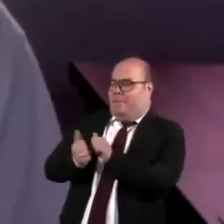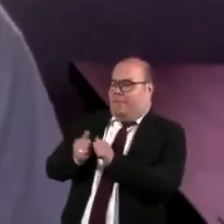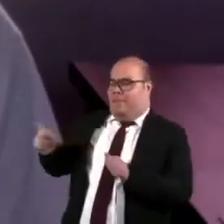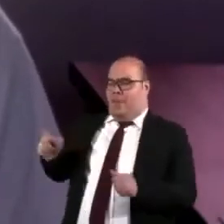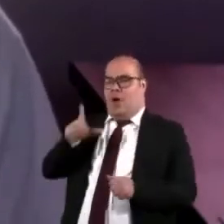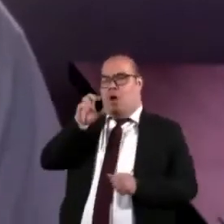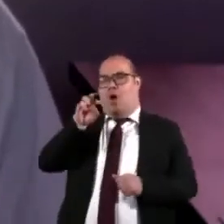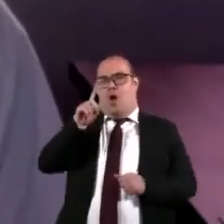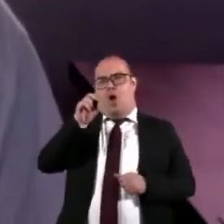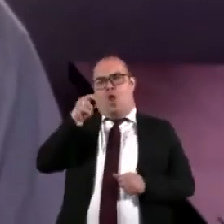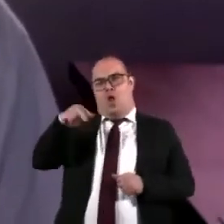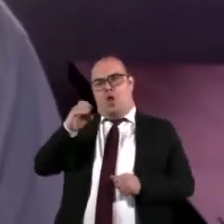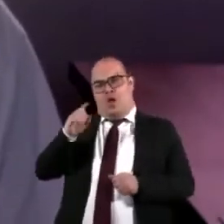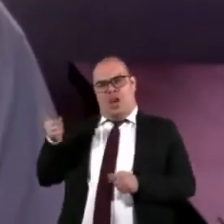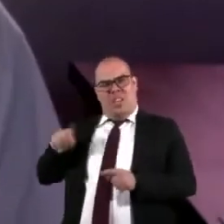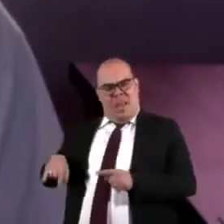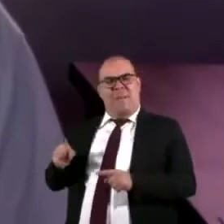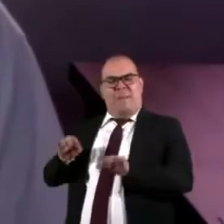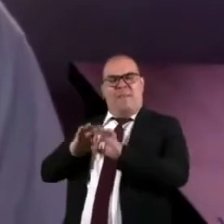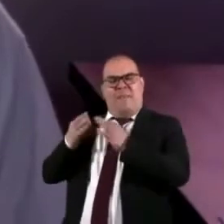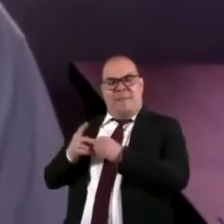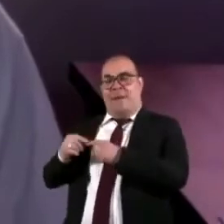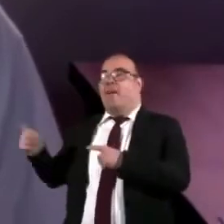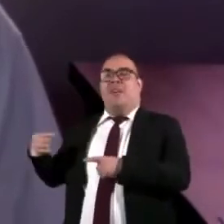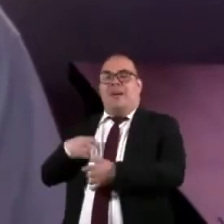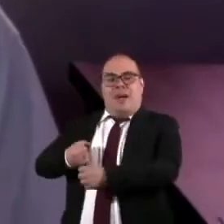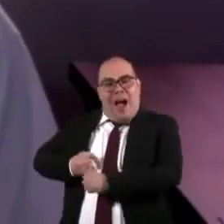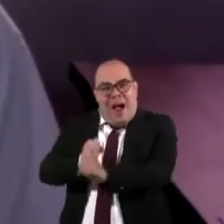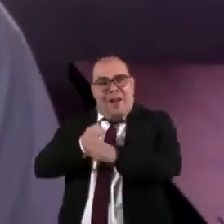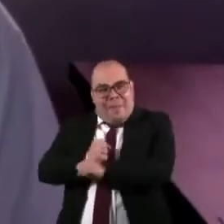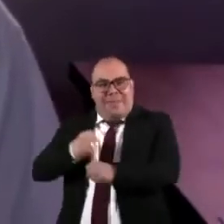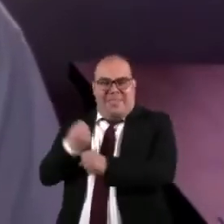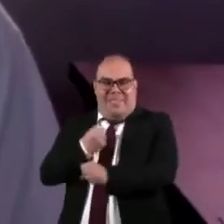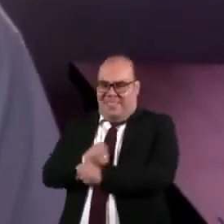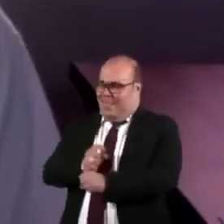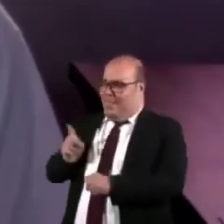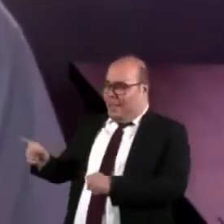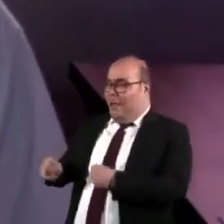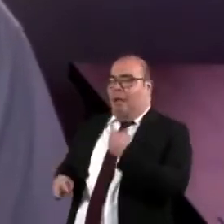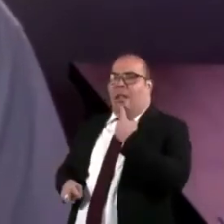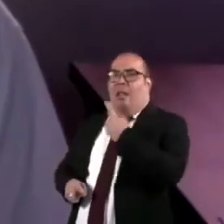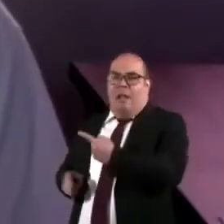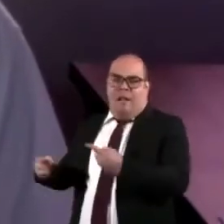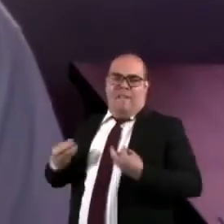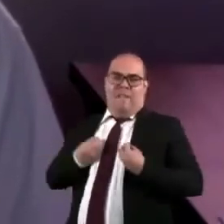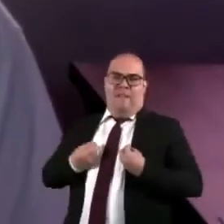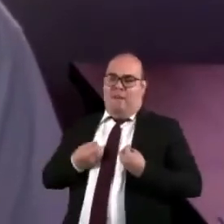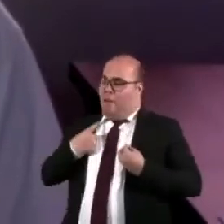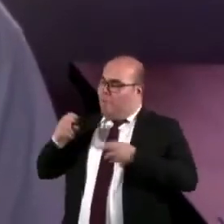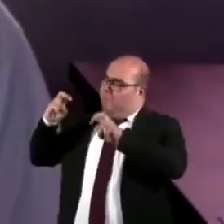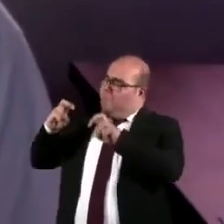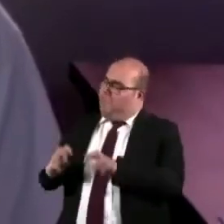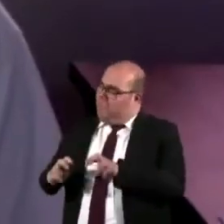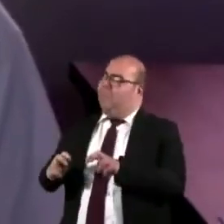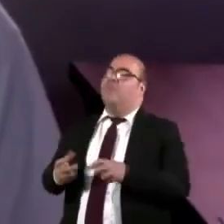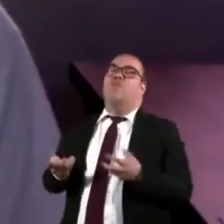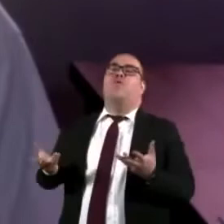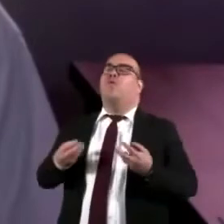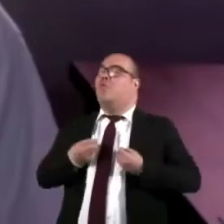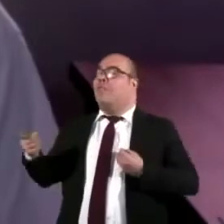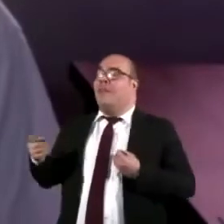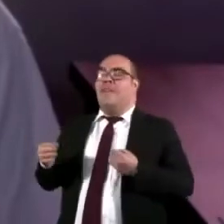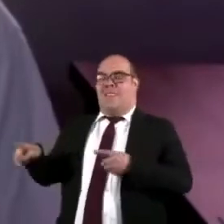Miguel Londoño Echeverri, que era carpintero, y le decían Miguel Tablas, y con él nos sentábamos allá en